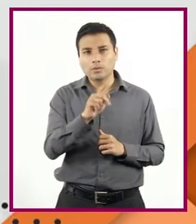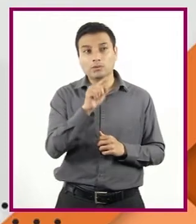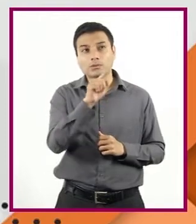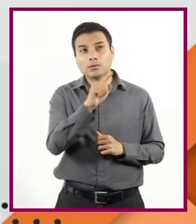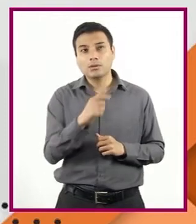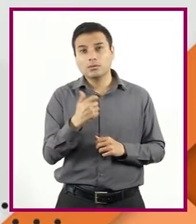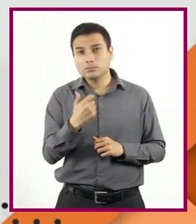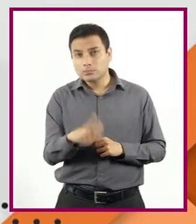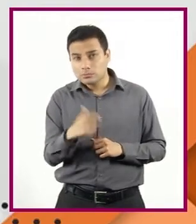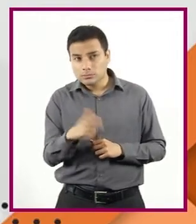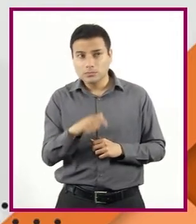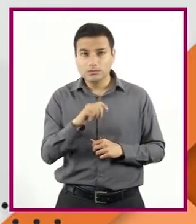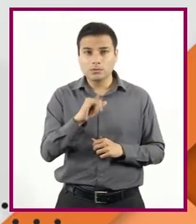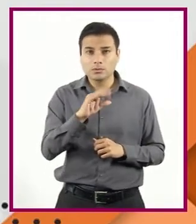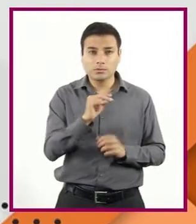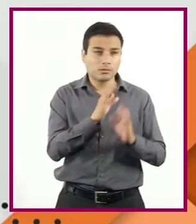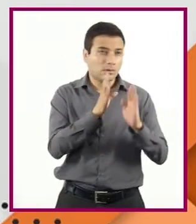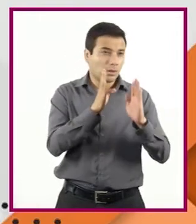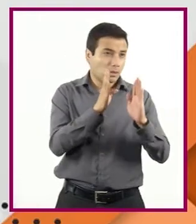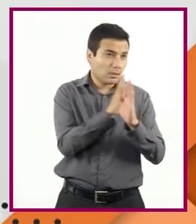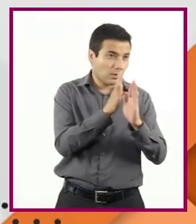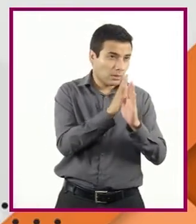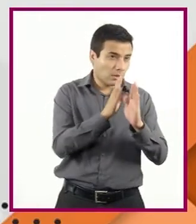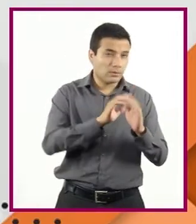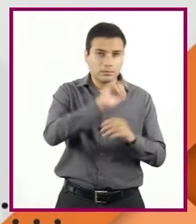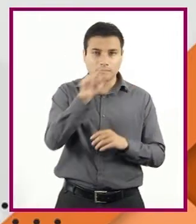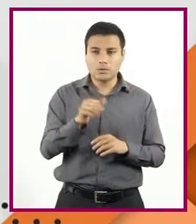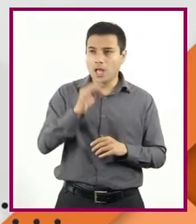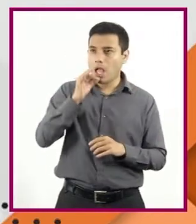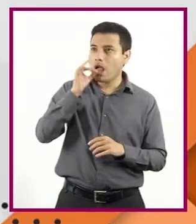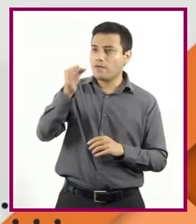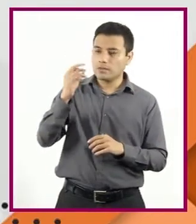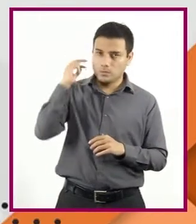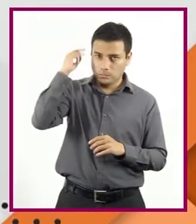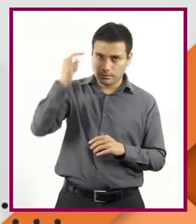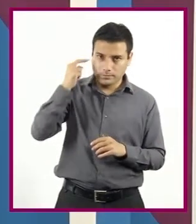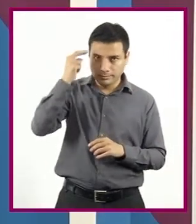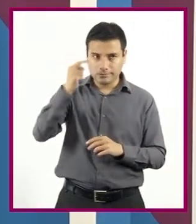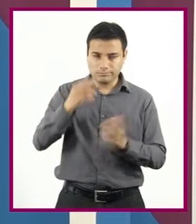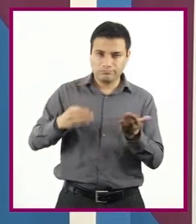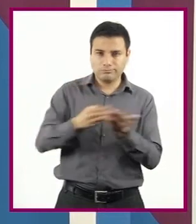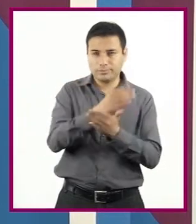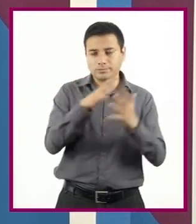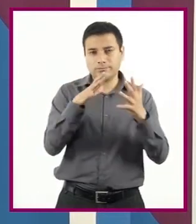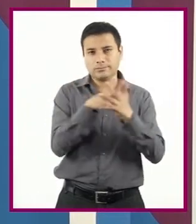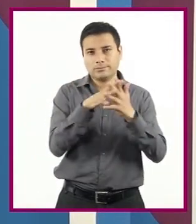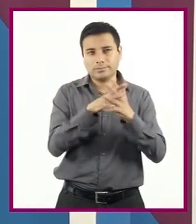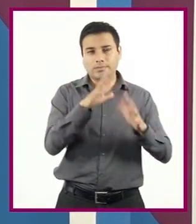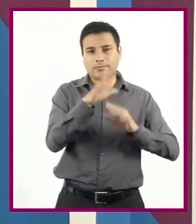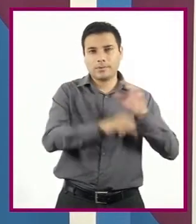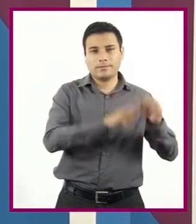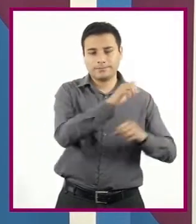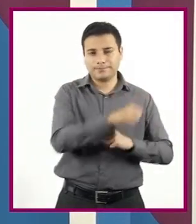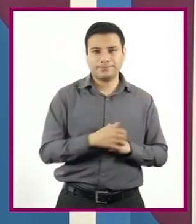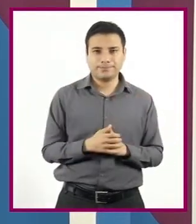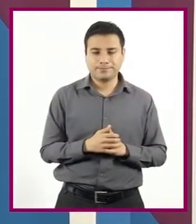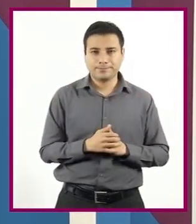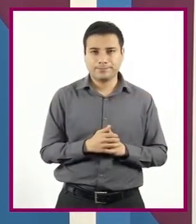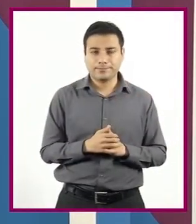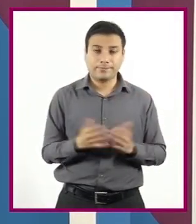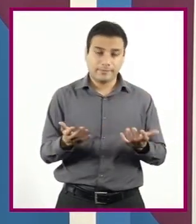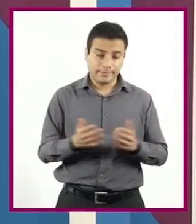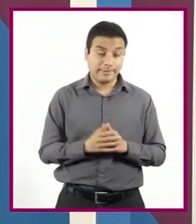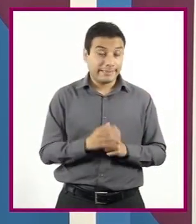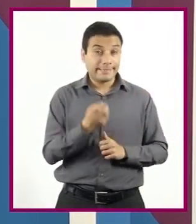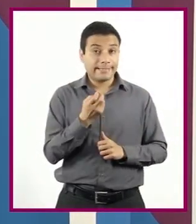informarle al tlatoani la conveniencia o no de conquistarlos. Debido a esto, los pochtecas